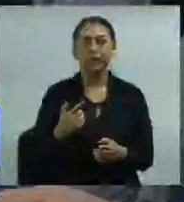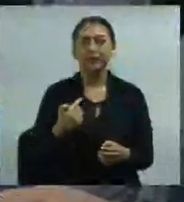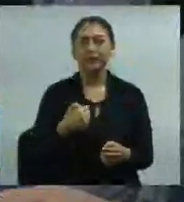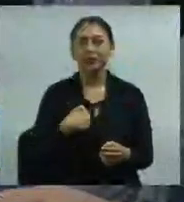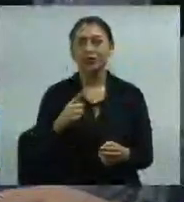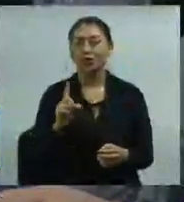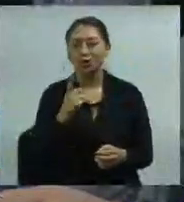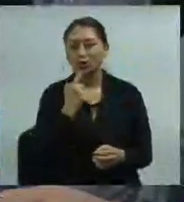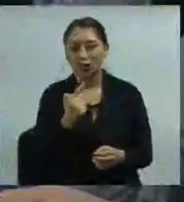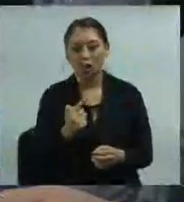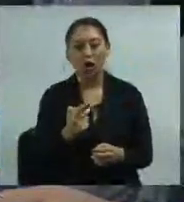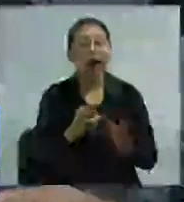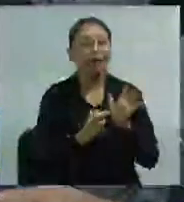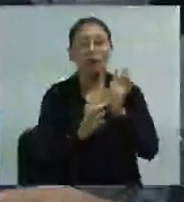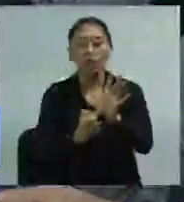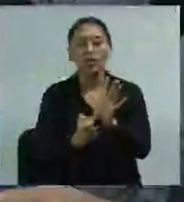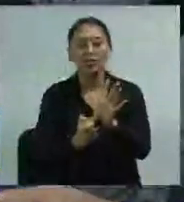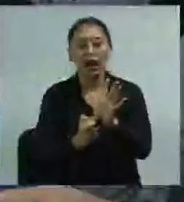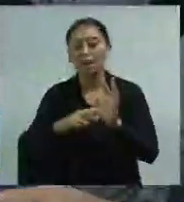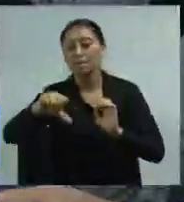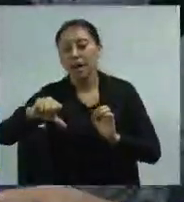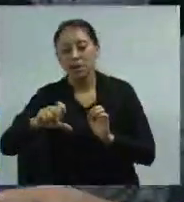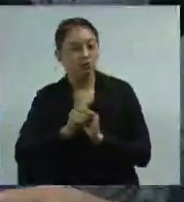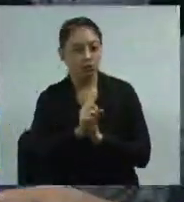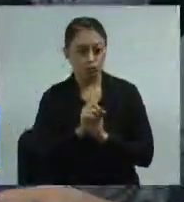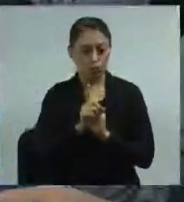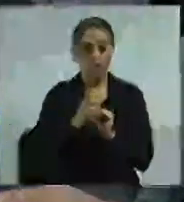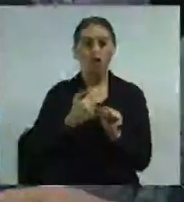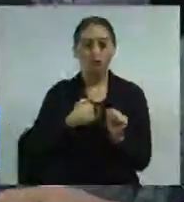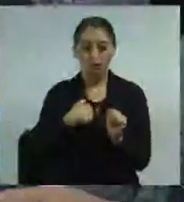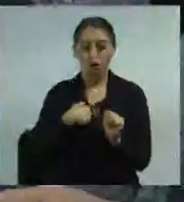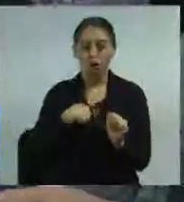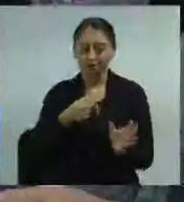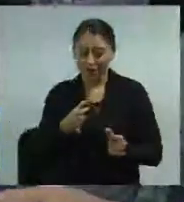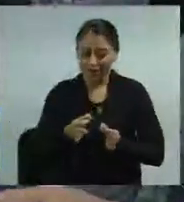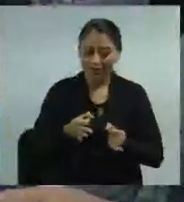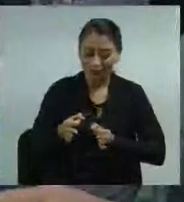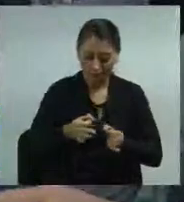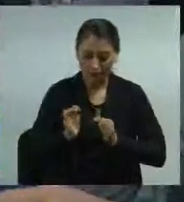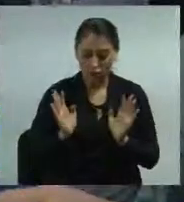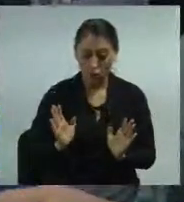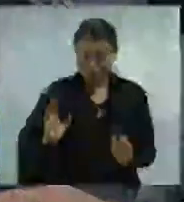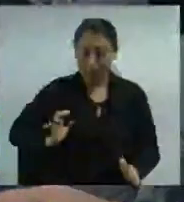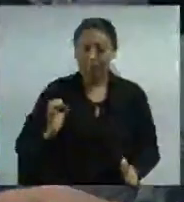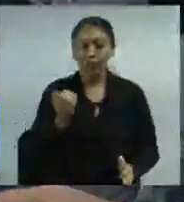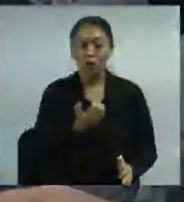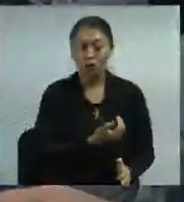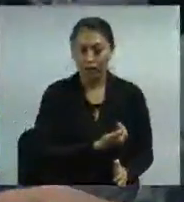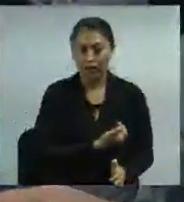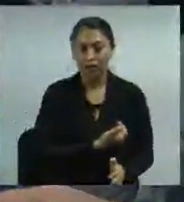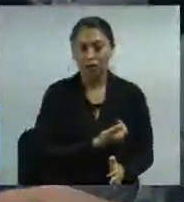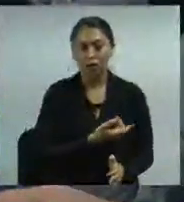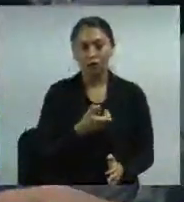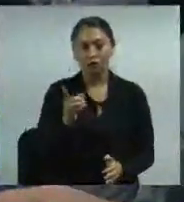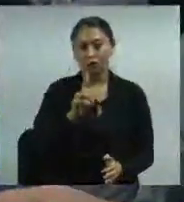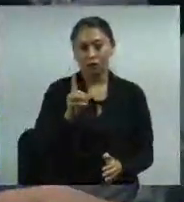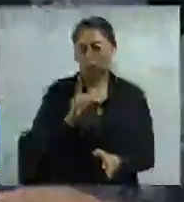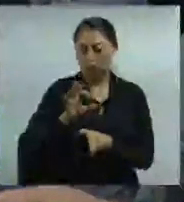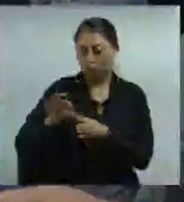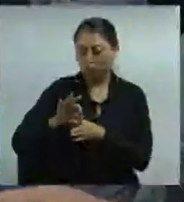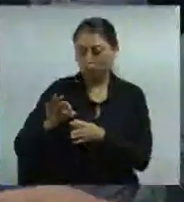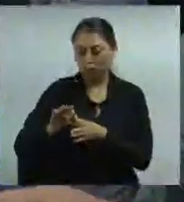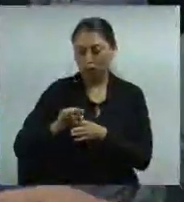yo no estoy diciendo que lo que están proponiendo no sirve, lo que yo quiero es como decir el Congreso que no se meta en esa función que